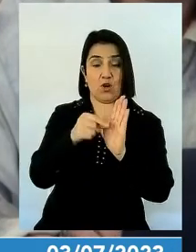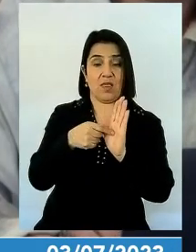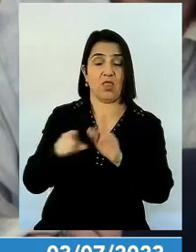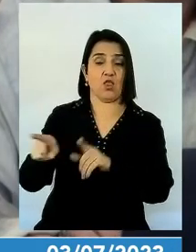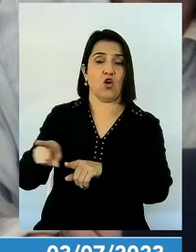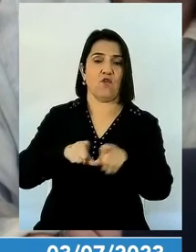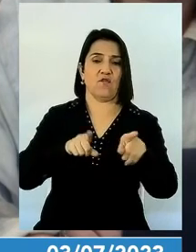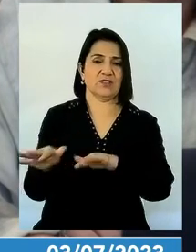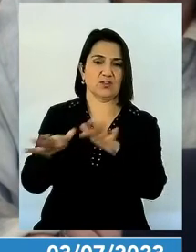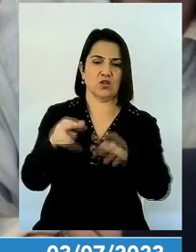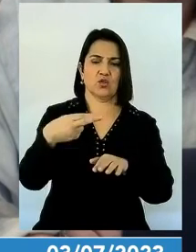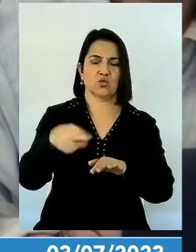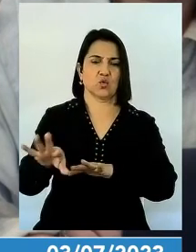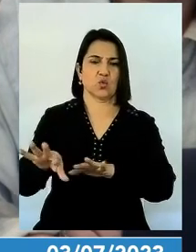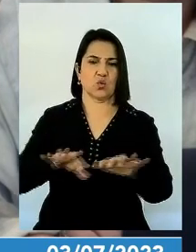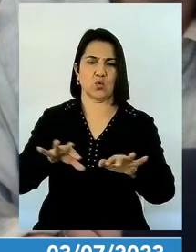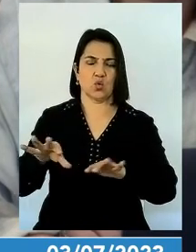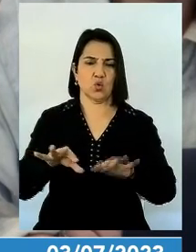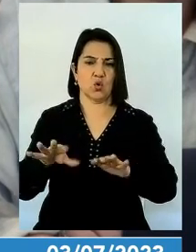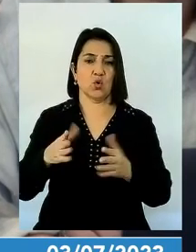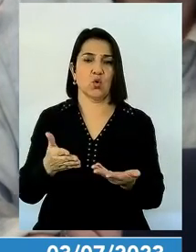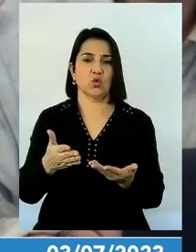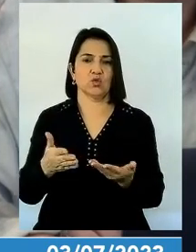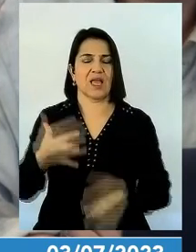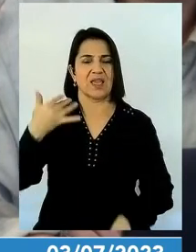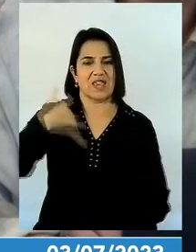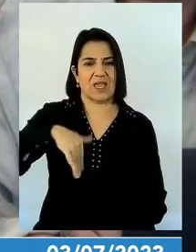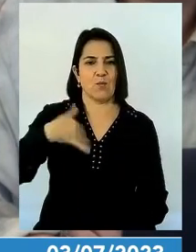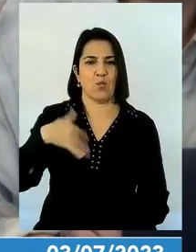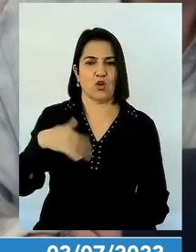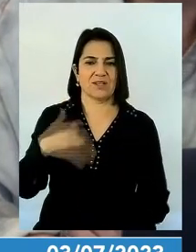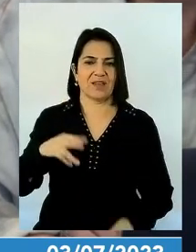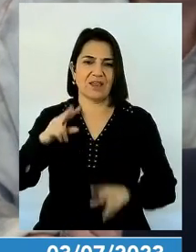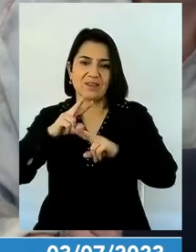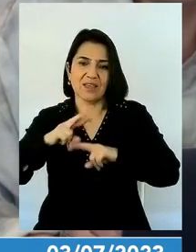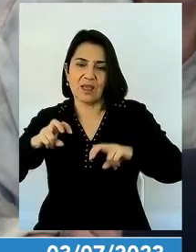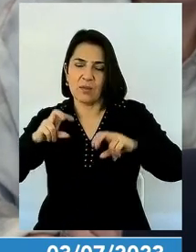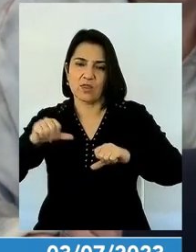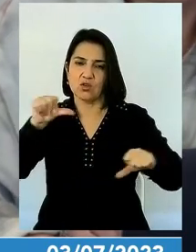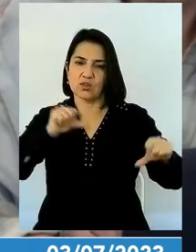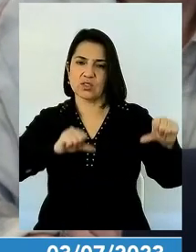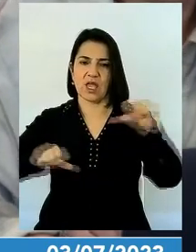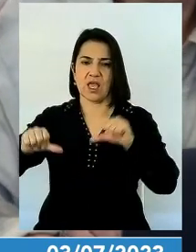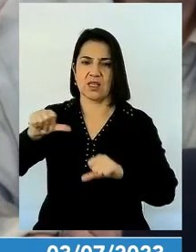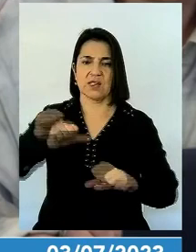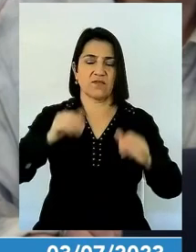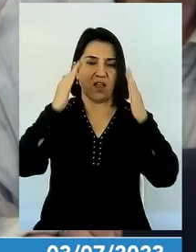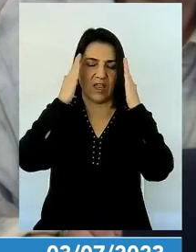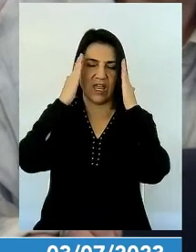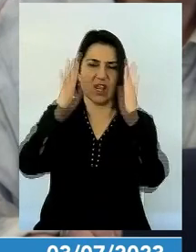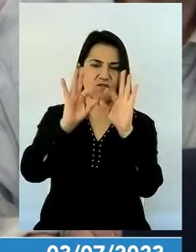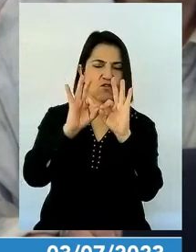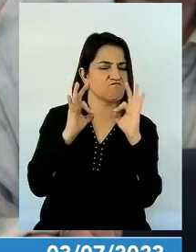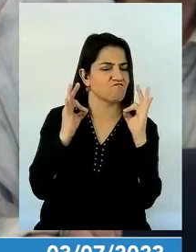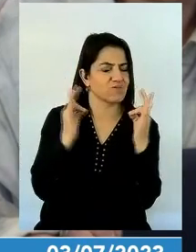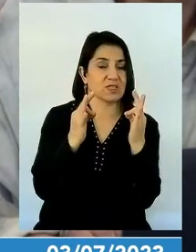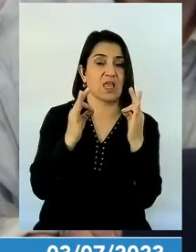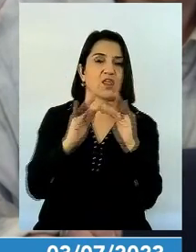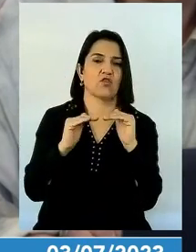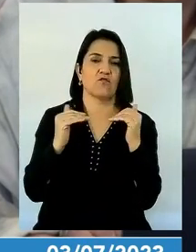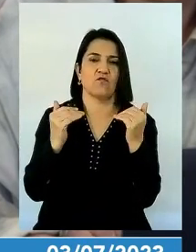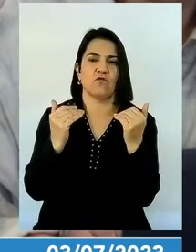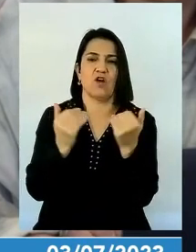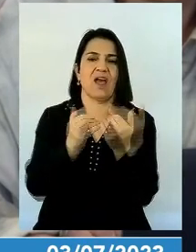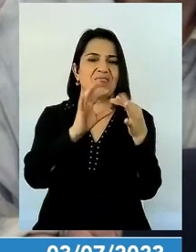la consideración imprescindible de la investigación científica y el enfoque ecosistémico en las tomas de decisiones sobre